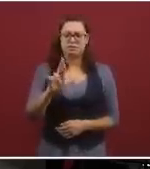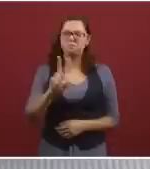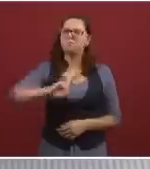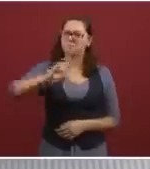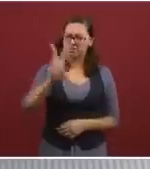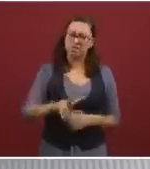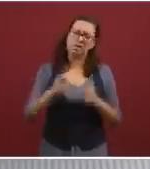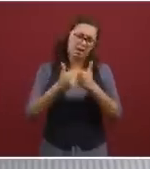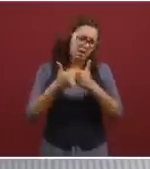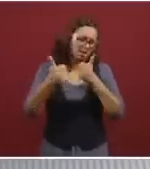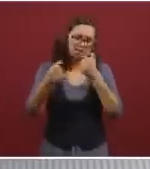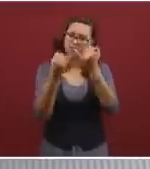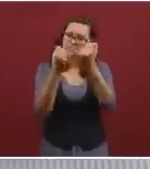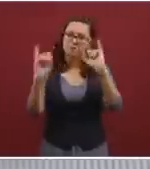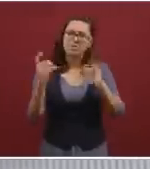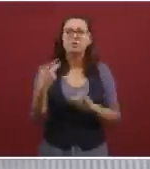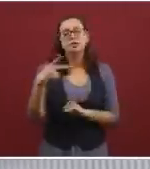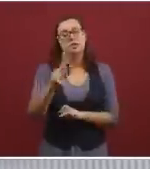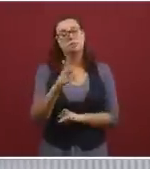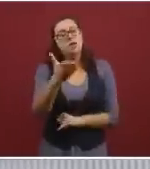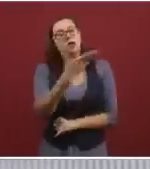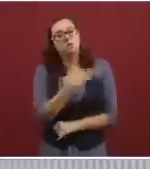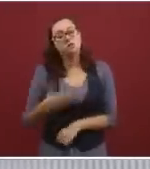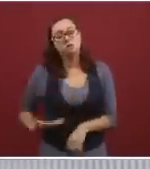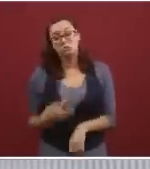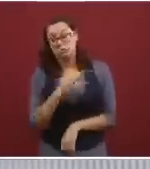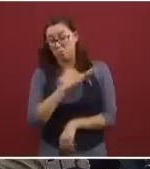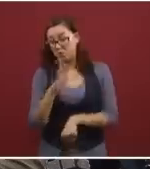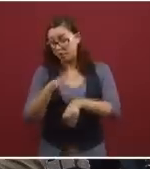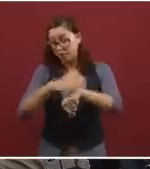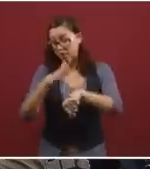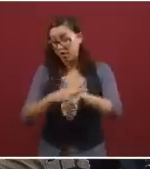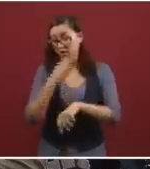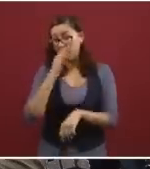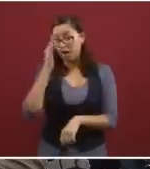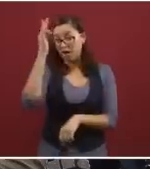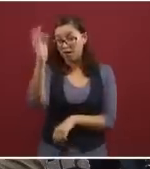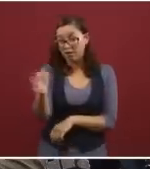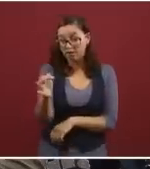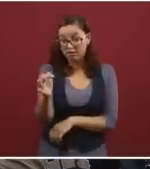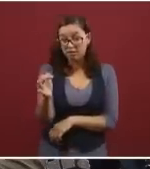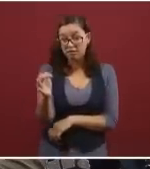quisiera preguntarle si usted daría un exhorto, como hace rato decía, para que